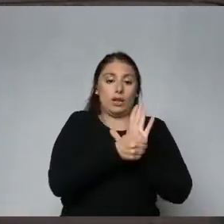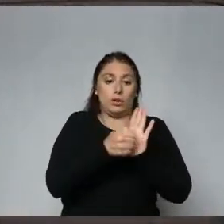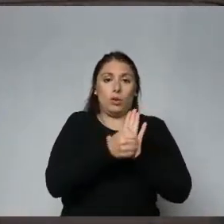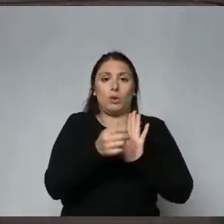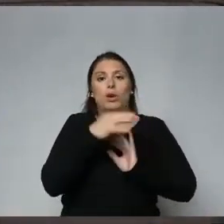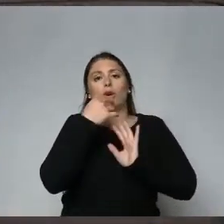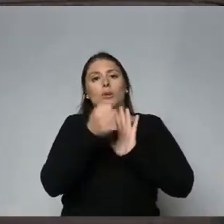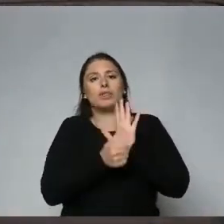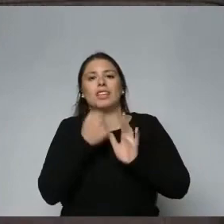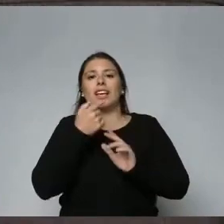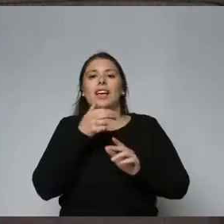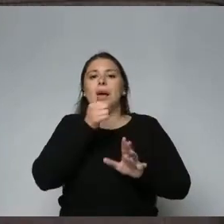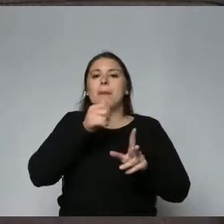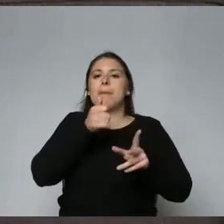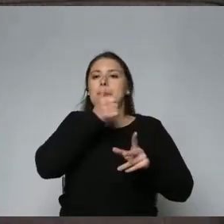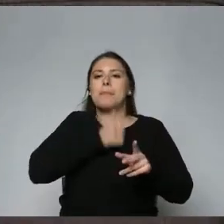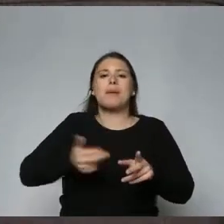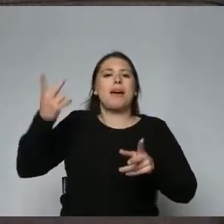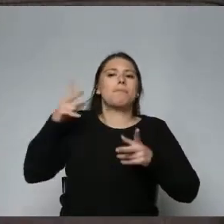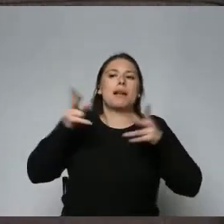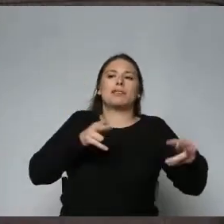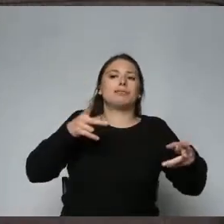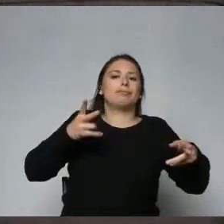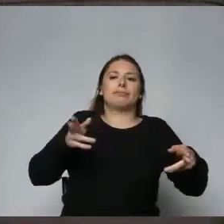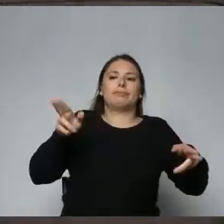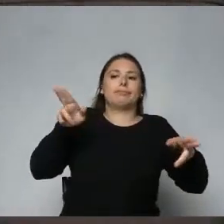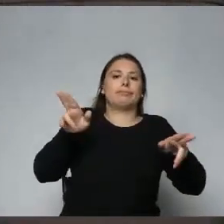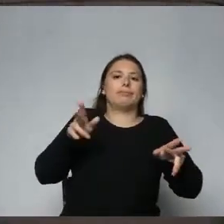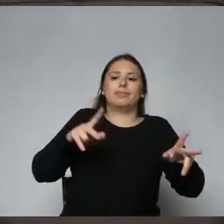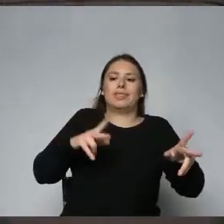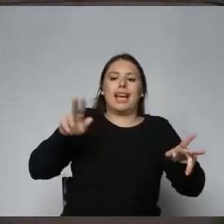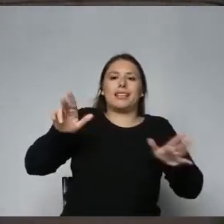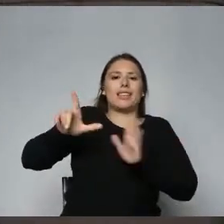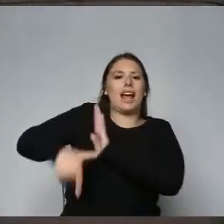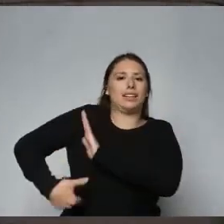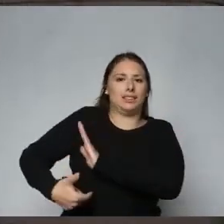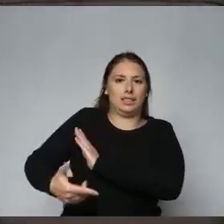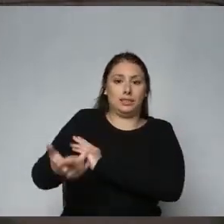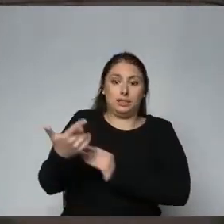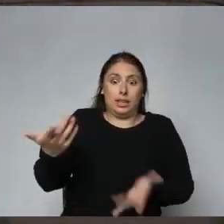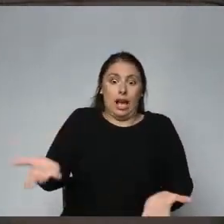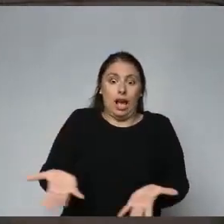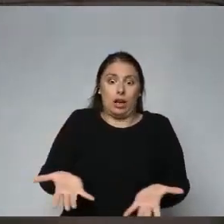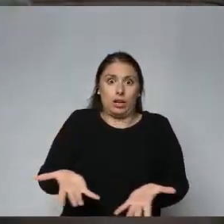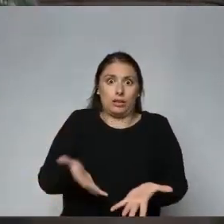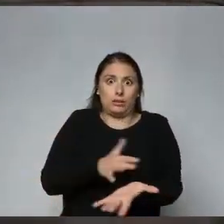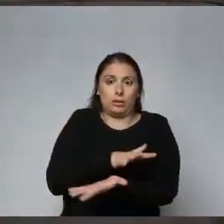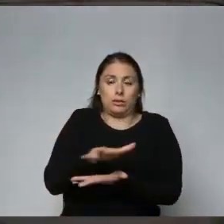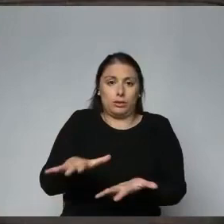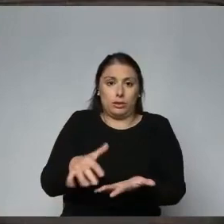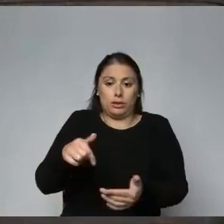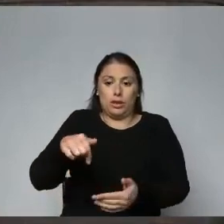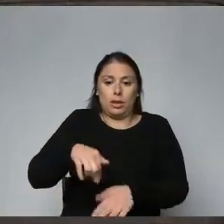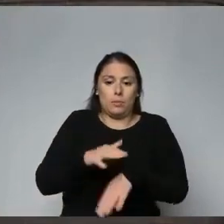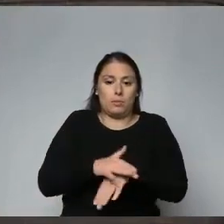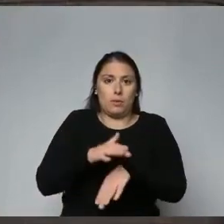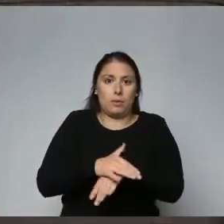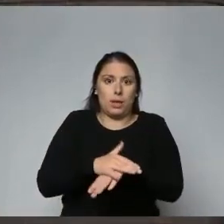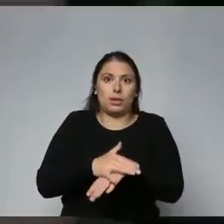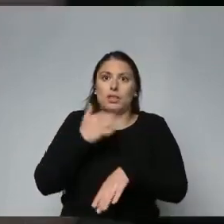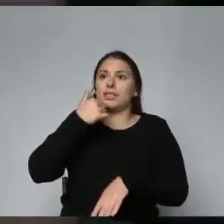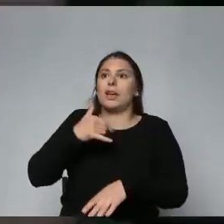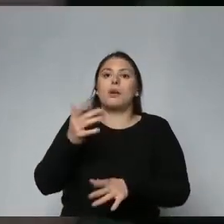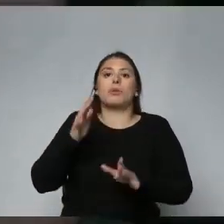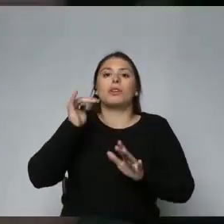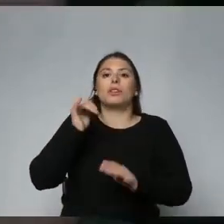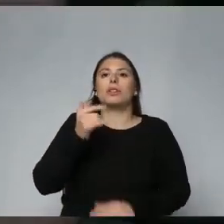de la prescripción, que es el talón de Aquiles, digamos, de los juicios que tenemos que hay en este momento en el país. Porque en este momento